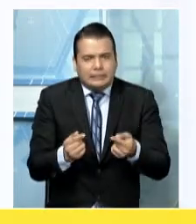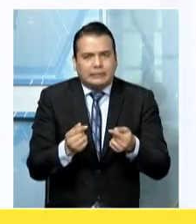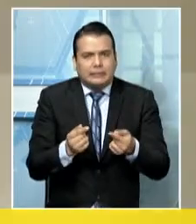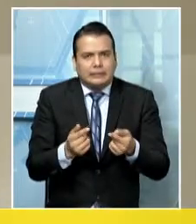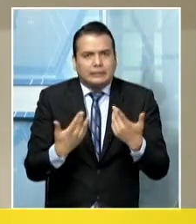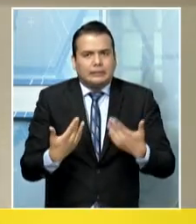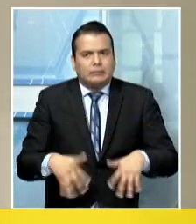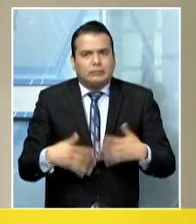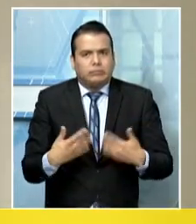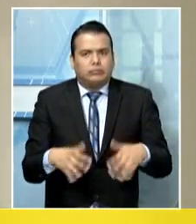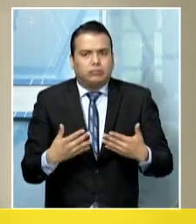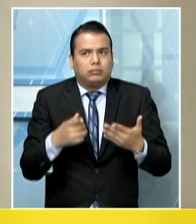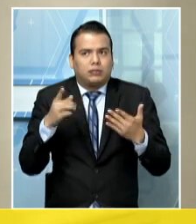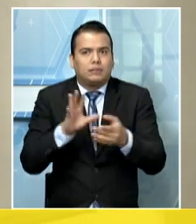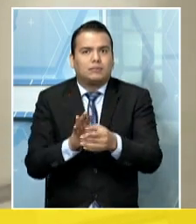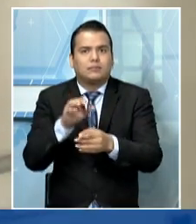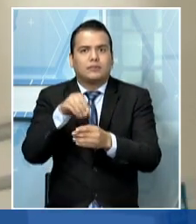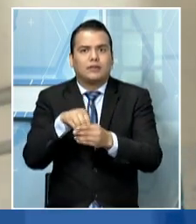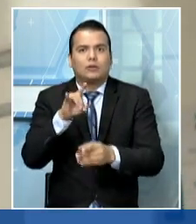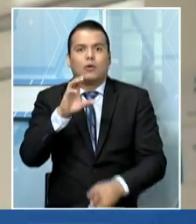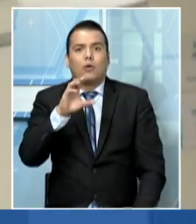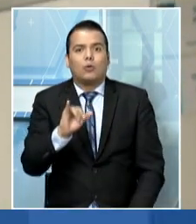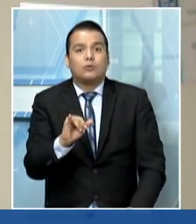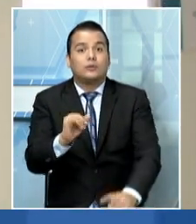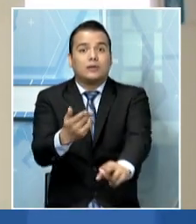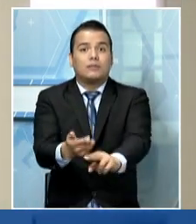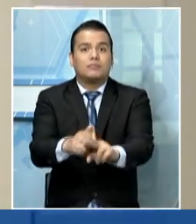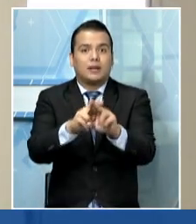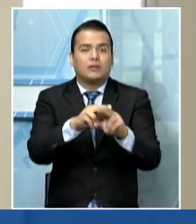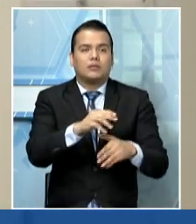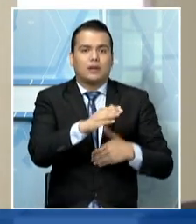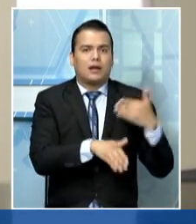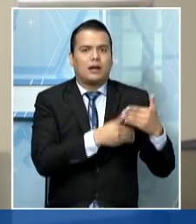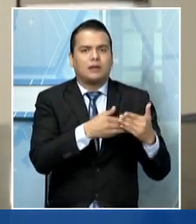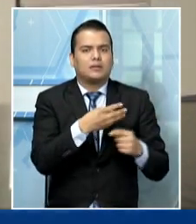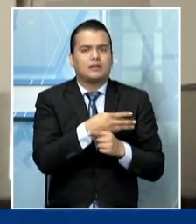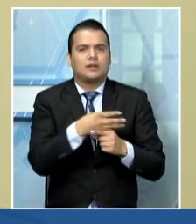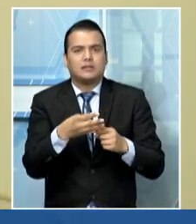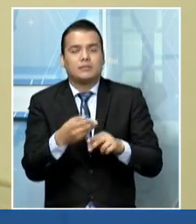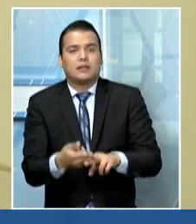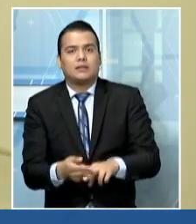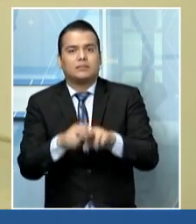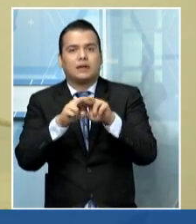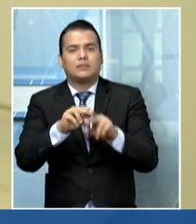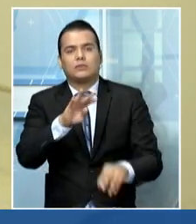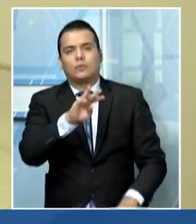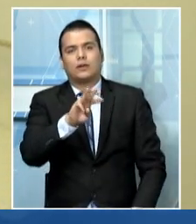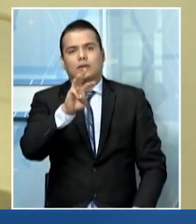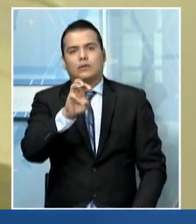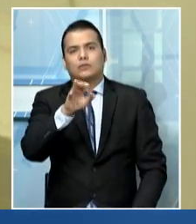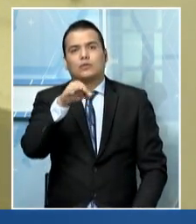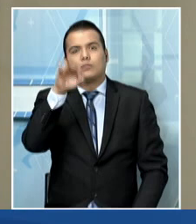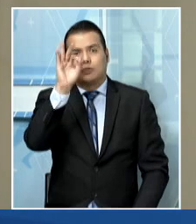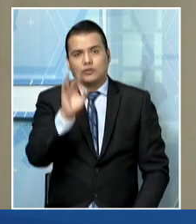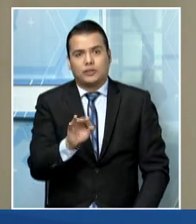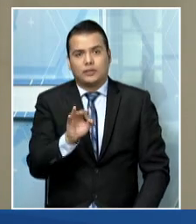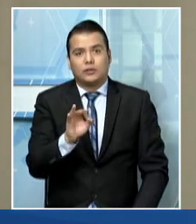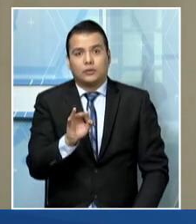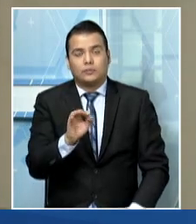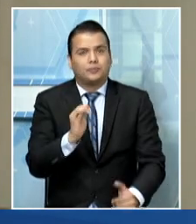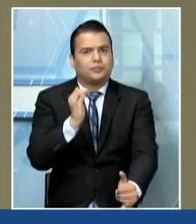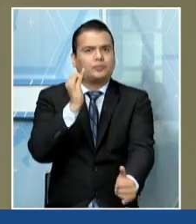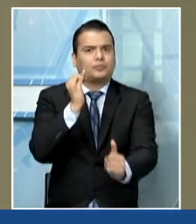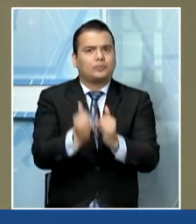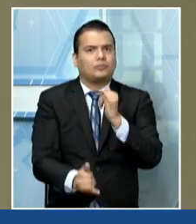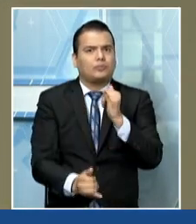ocupación de UCIs y lo que podemos ver es que hemos aumentado en las últimas tres semanas de un 48% a un 56%. Y por último,